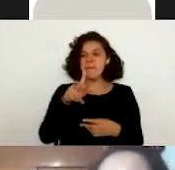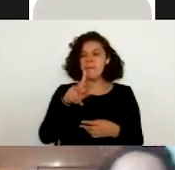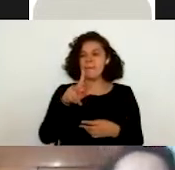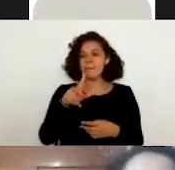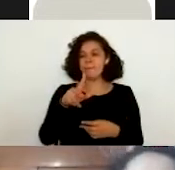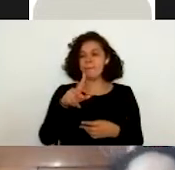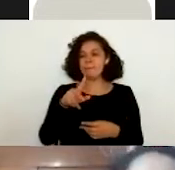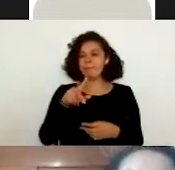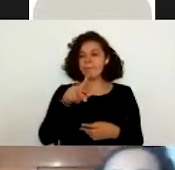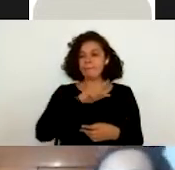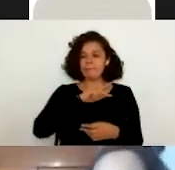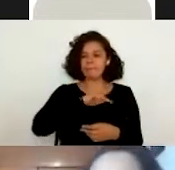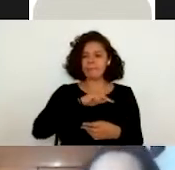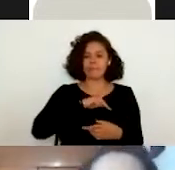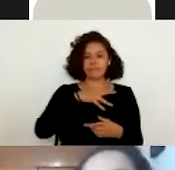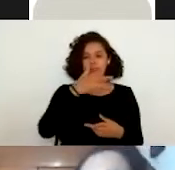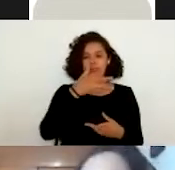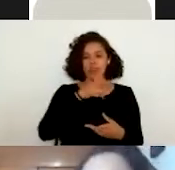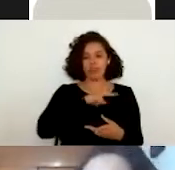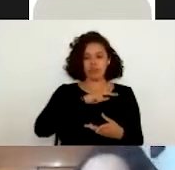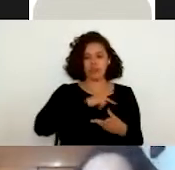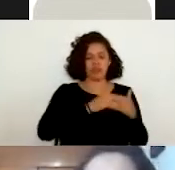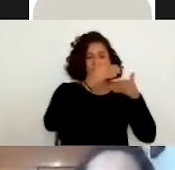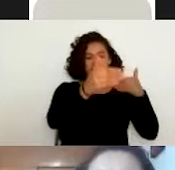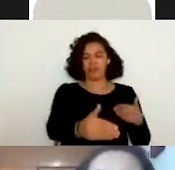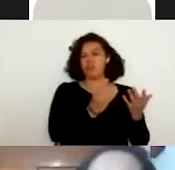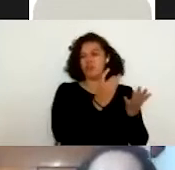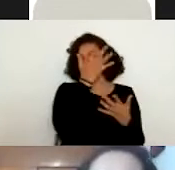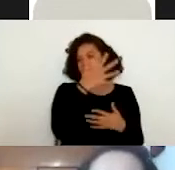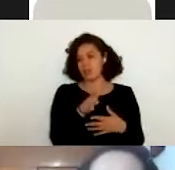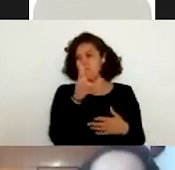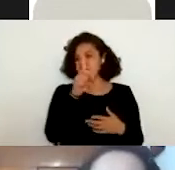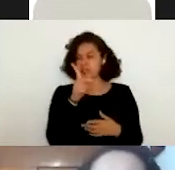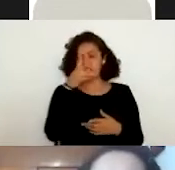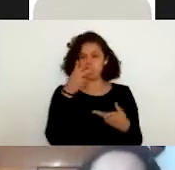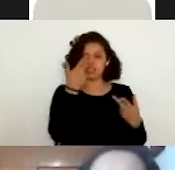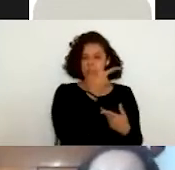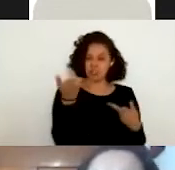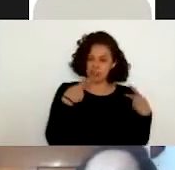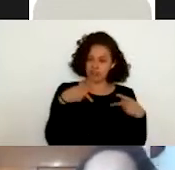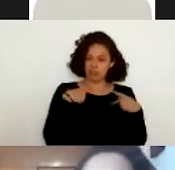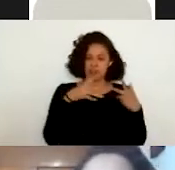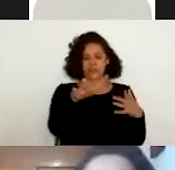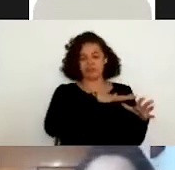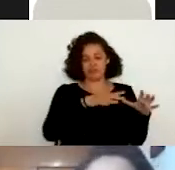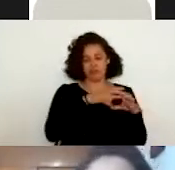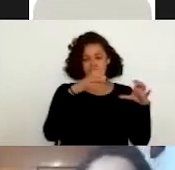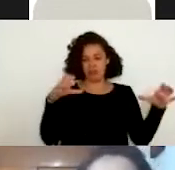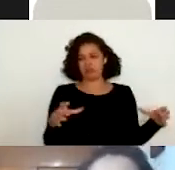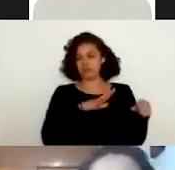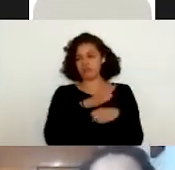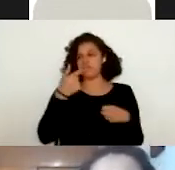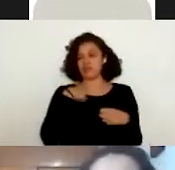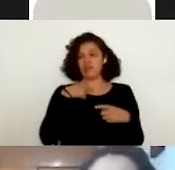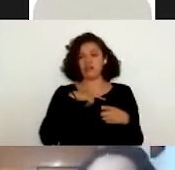únicamente va a ser para 10 personas, para 30, para 100, ¿no? ¿Cuál va a ser el espacio físico y cuál es la cobertura que voy a